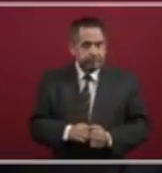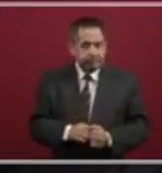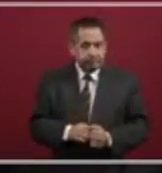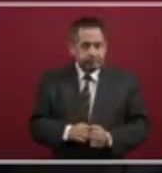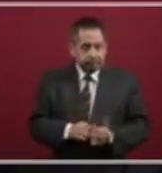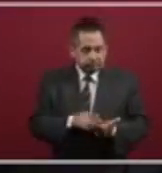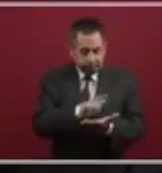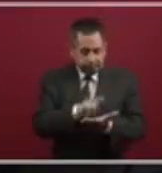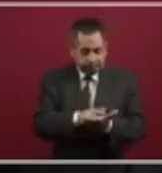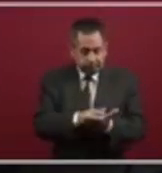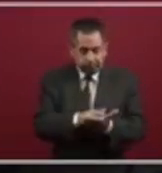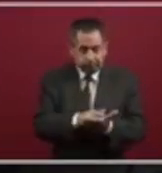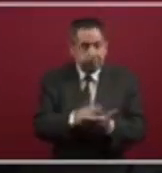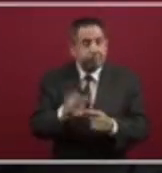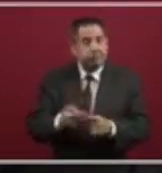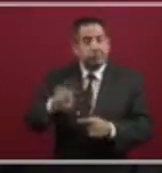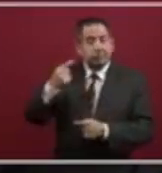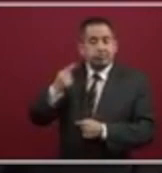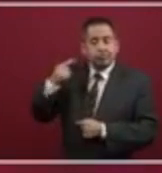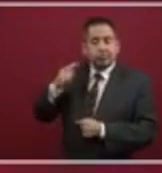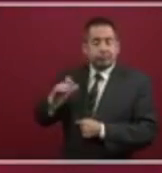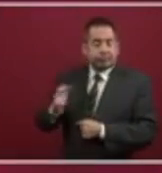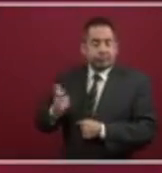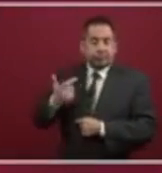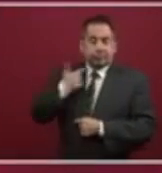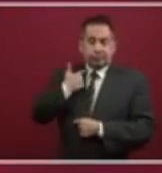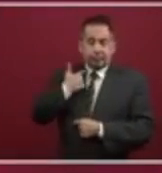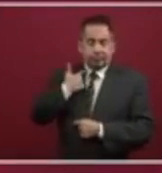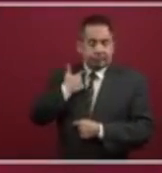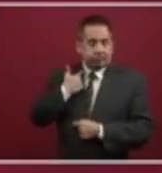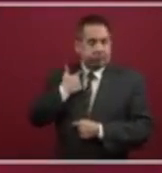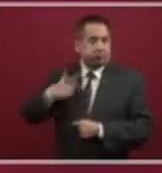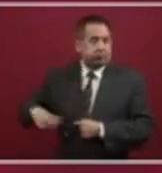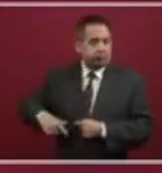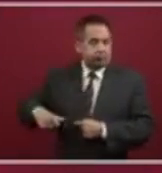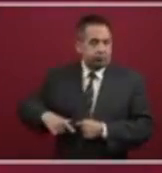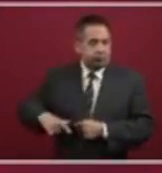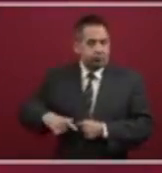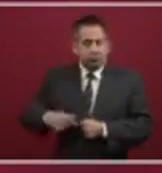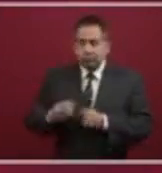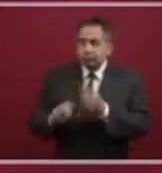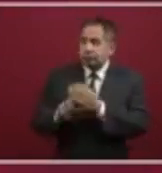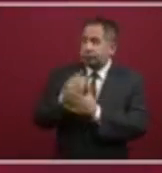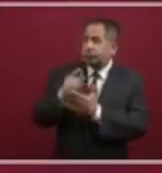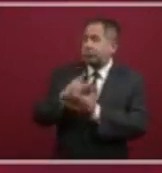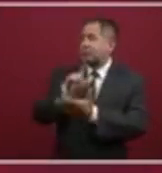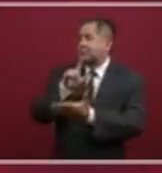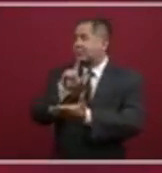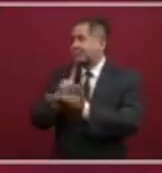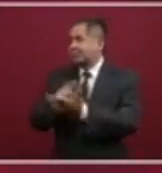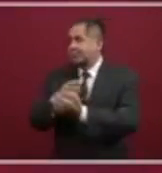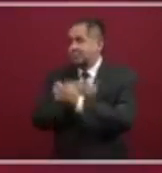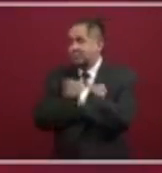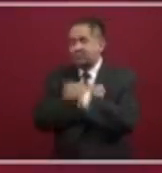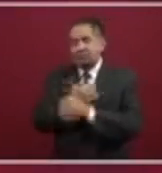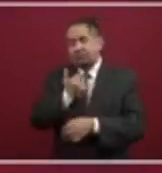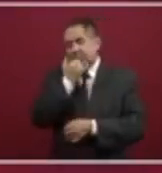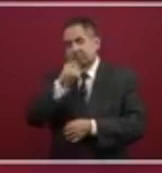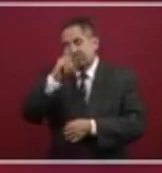error de la mal llamada reforma